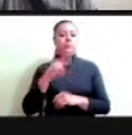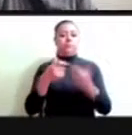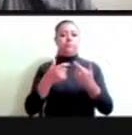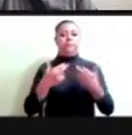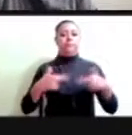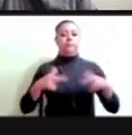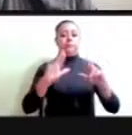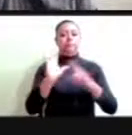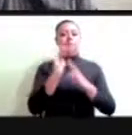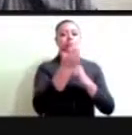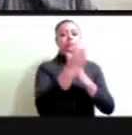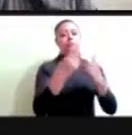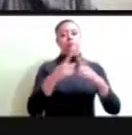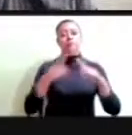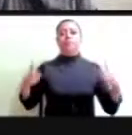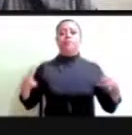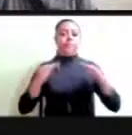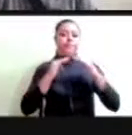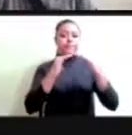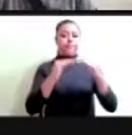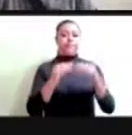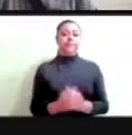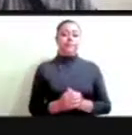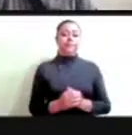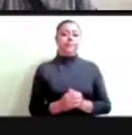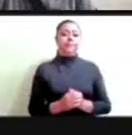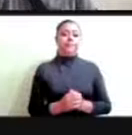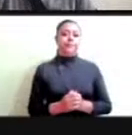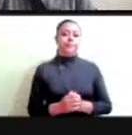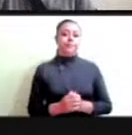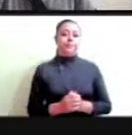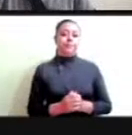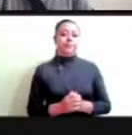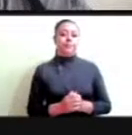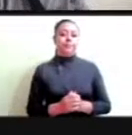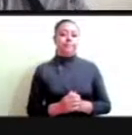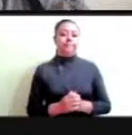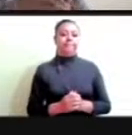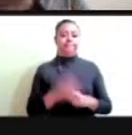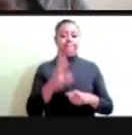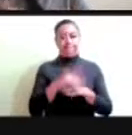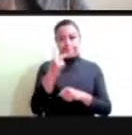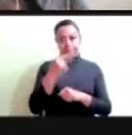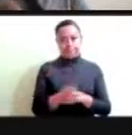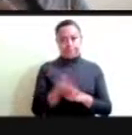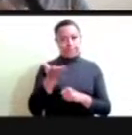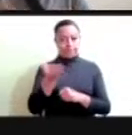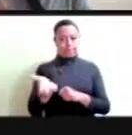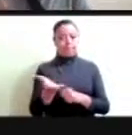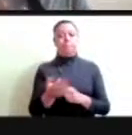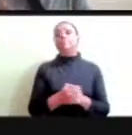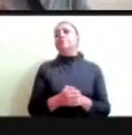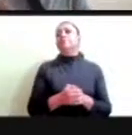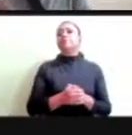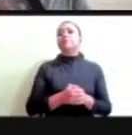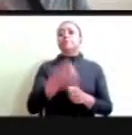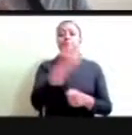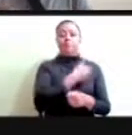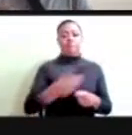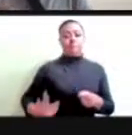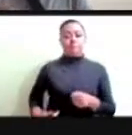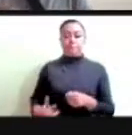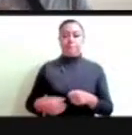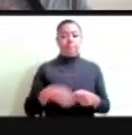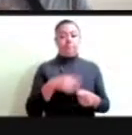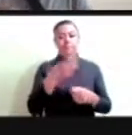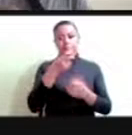Infraestructura Urbana y Vivienda. Adelante, diputado. Con su venia, solicito la presencia de la mesa directiva, se inserte de manera íntegra en el diario de los debates del dictamen,